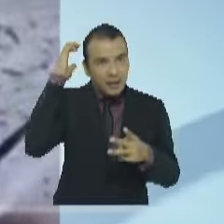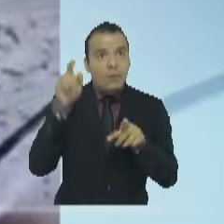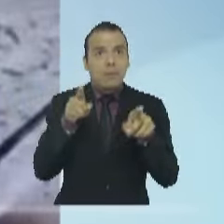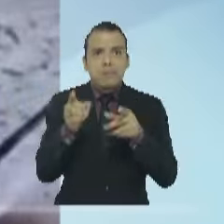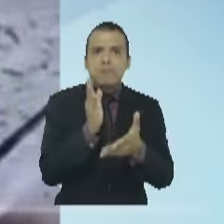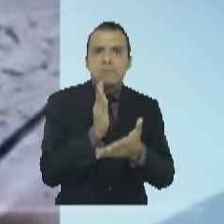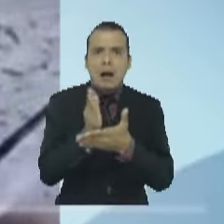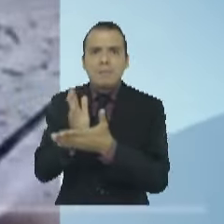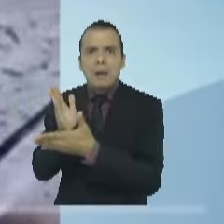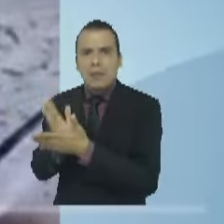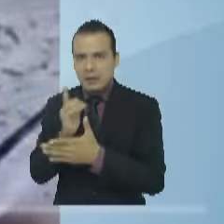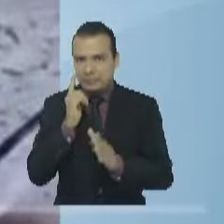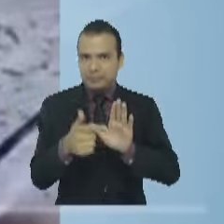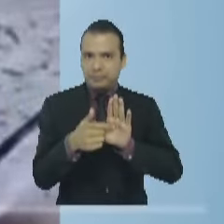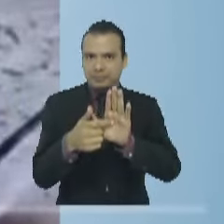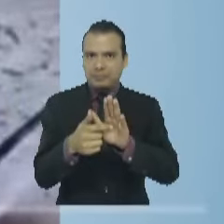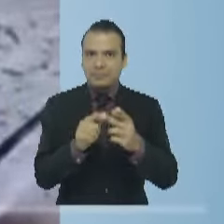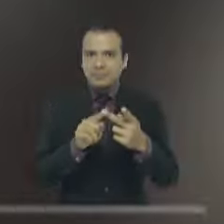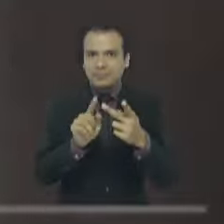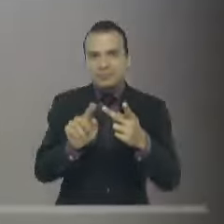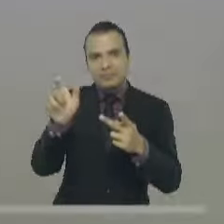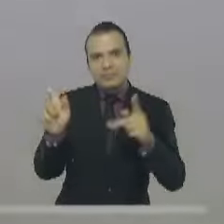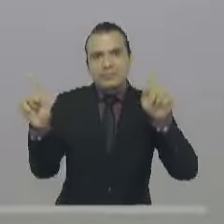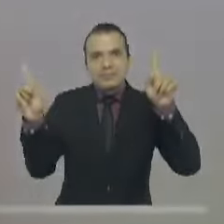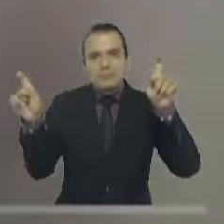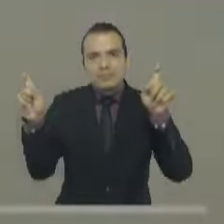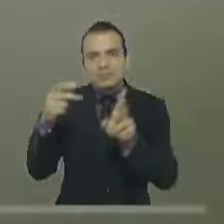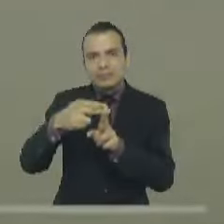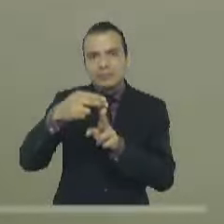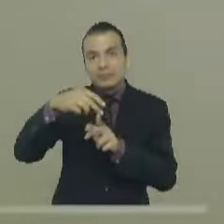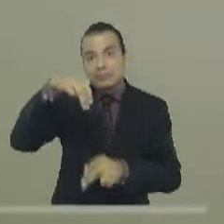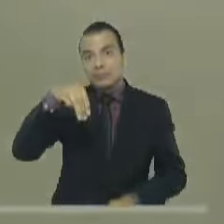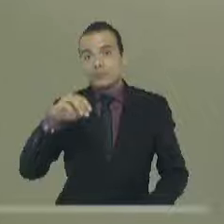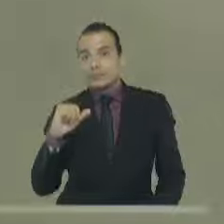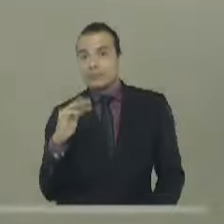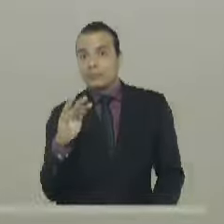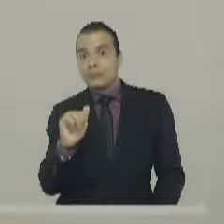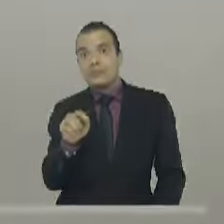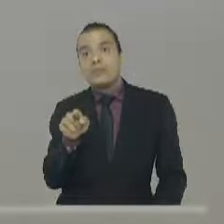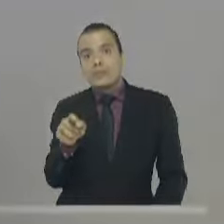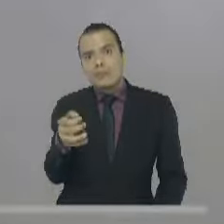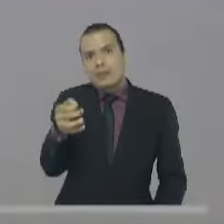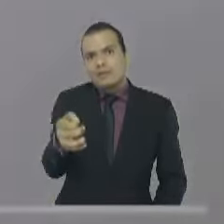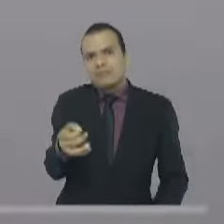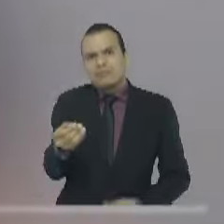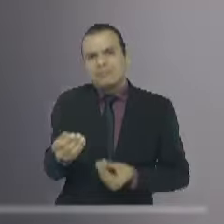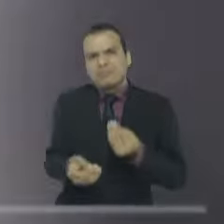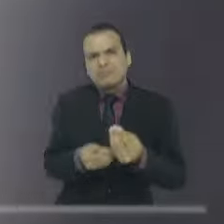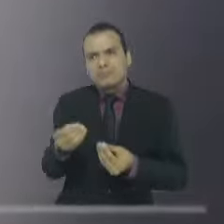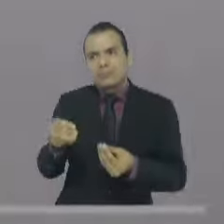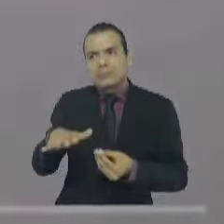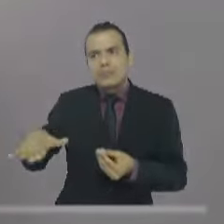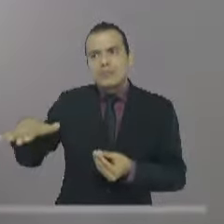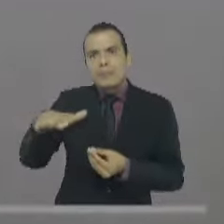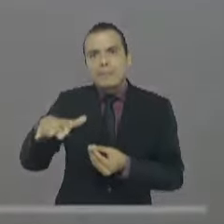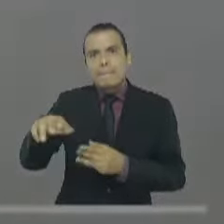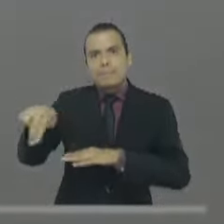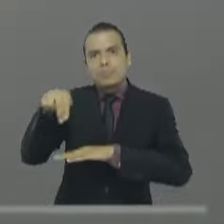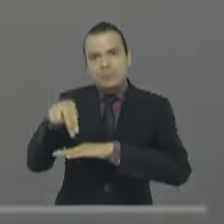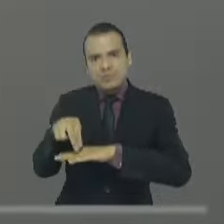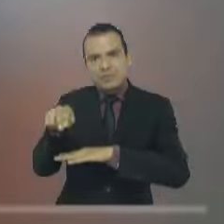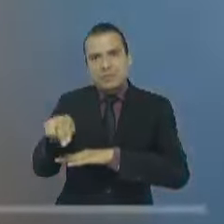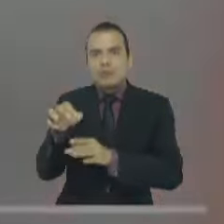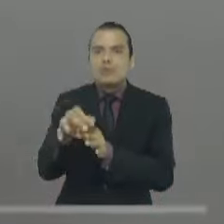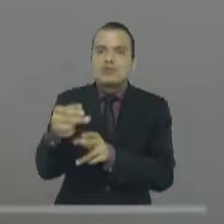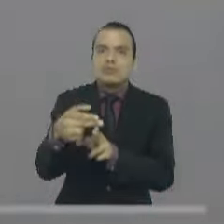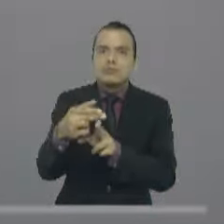Este es alias Mata, el presunto responsable del carrobomba que hizo detonación en Taminango, departamento de Nariño. La acción criminal que dejó 3 personas